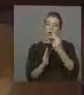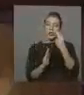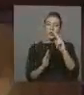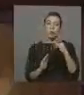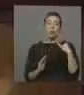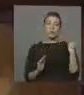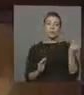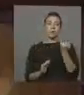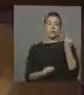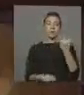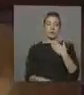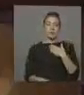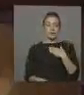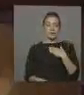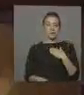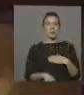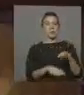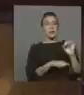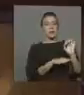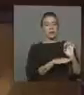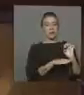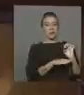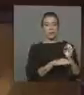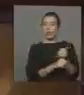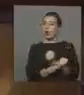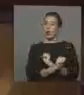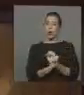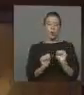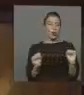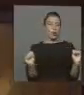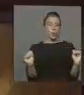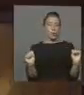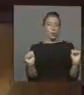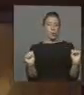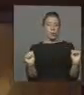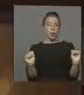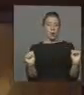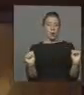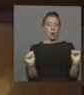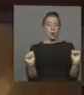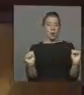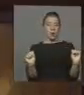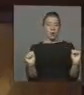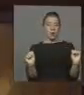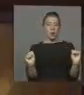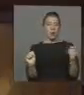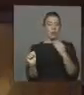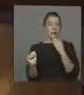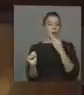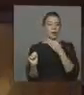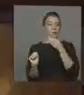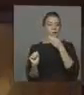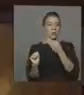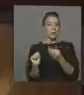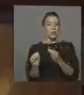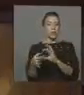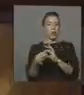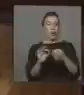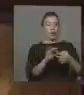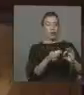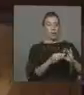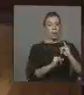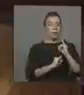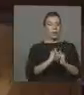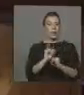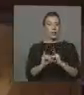autonomía. El Estado no puede, se dice en el mensaje, tal como se le ha representado por los organismos internacionales